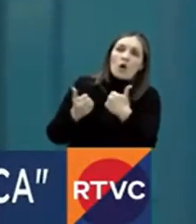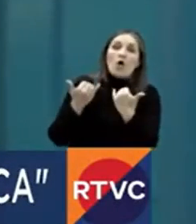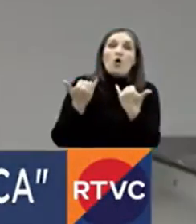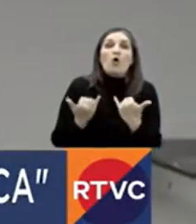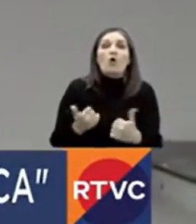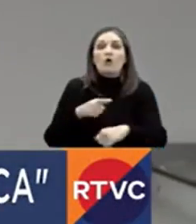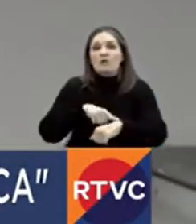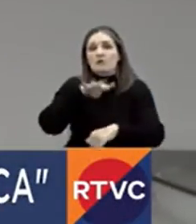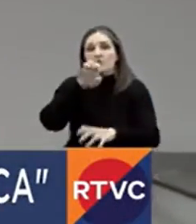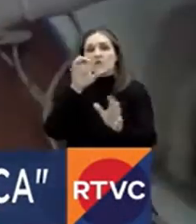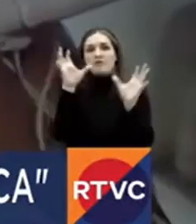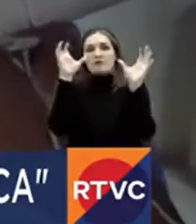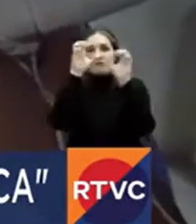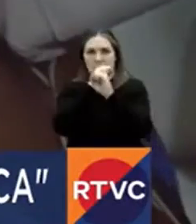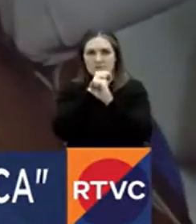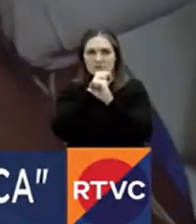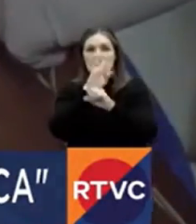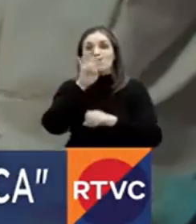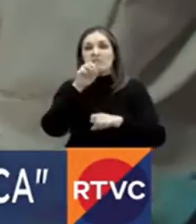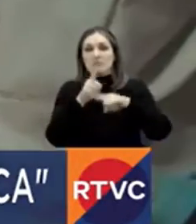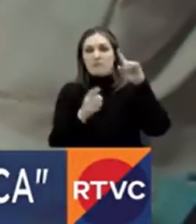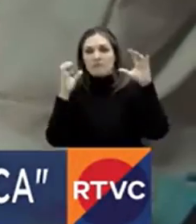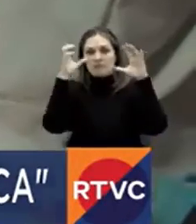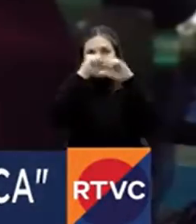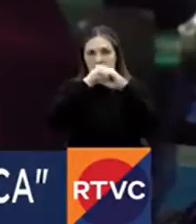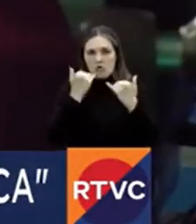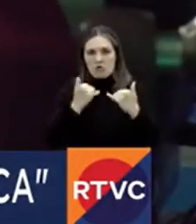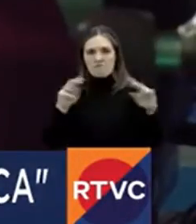las 9:30 de la noche.